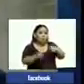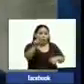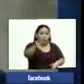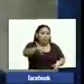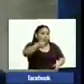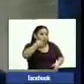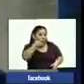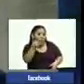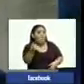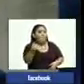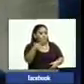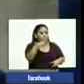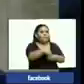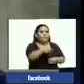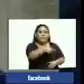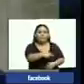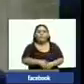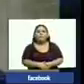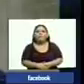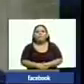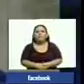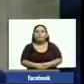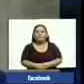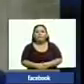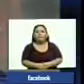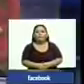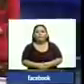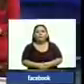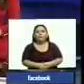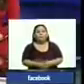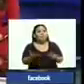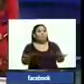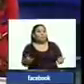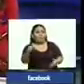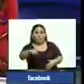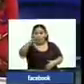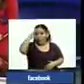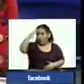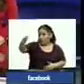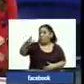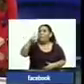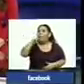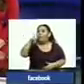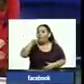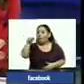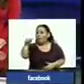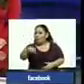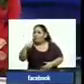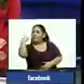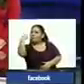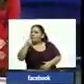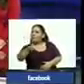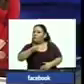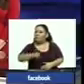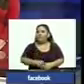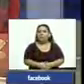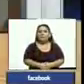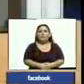celular y dinero en efectivo. Ahora saludamos a Pamela, quien nos tiene importante información.